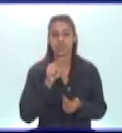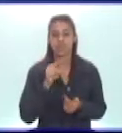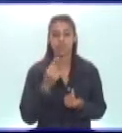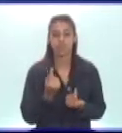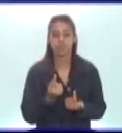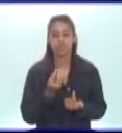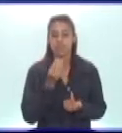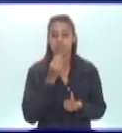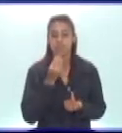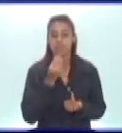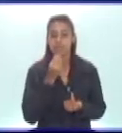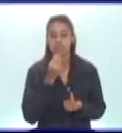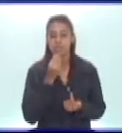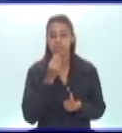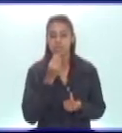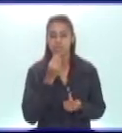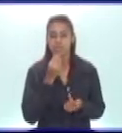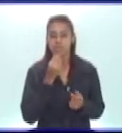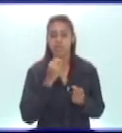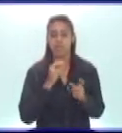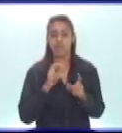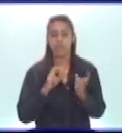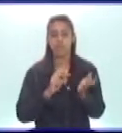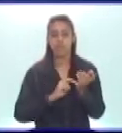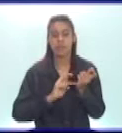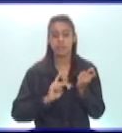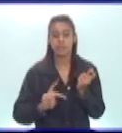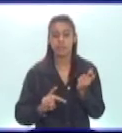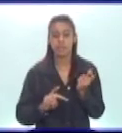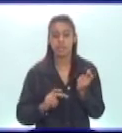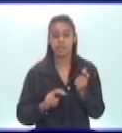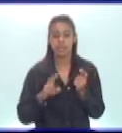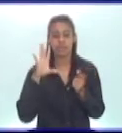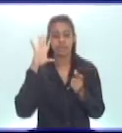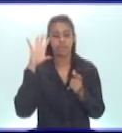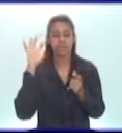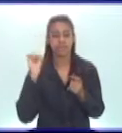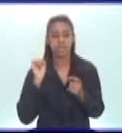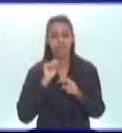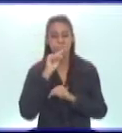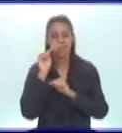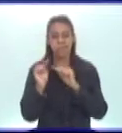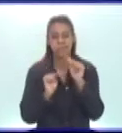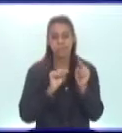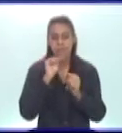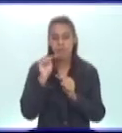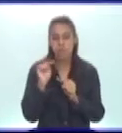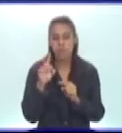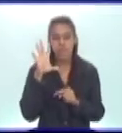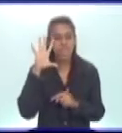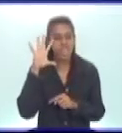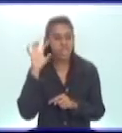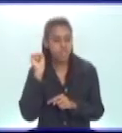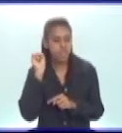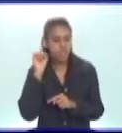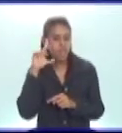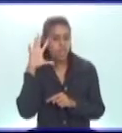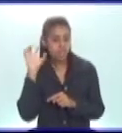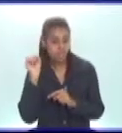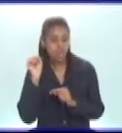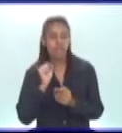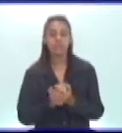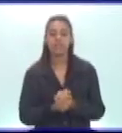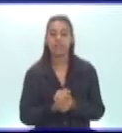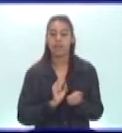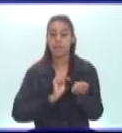Debemos identificar también que el mensaje ha sido comprendido mediante la pregunta ¿entiendes? Si el